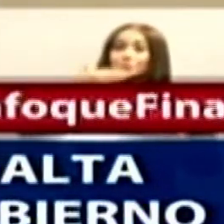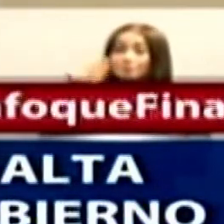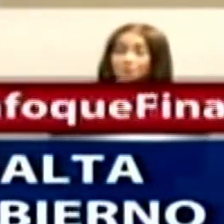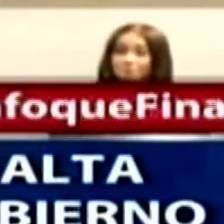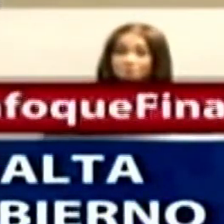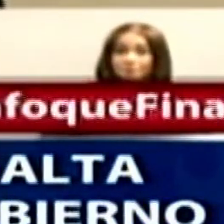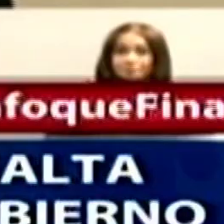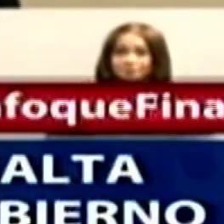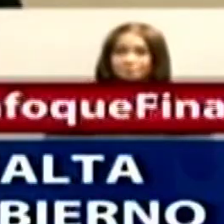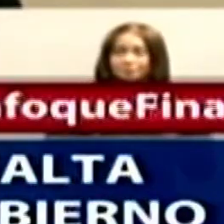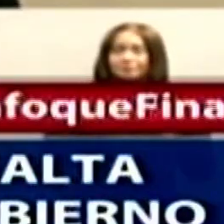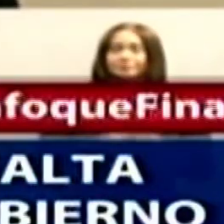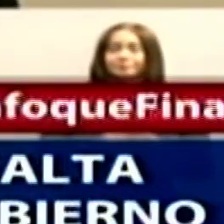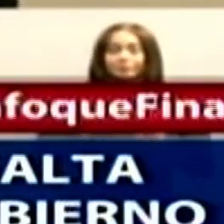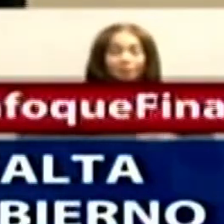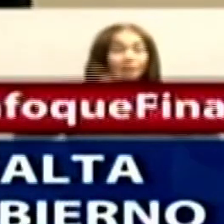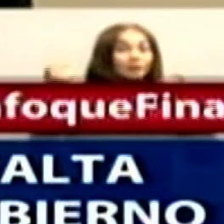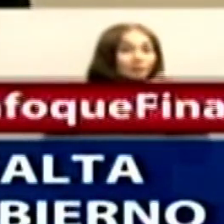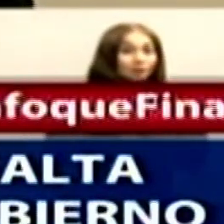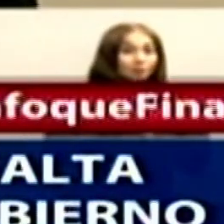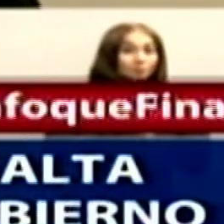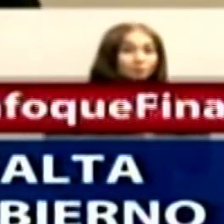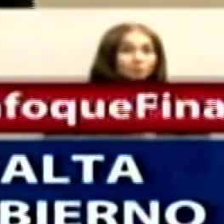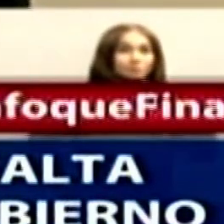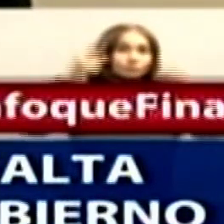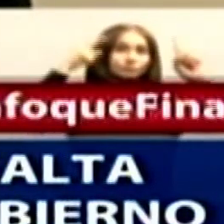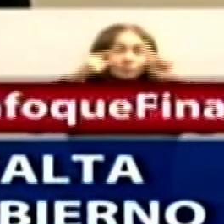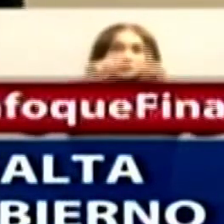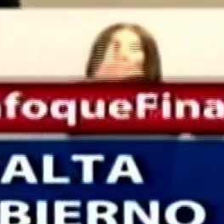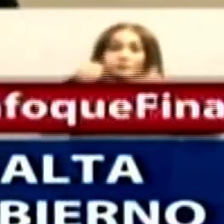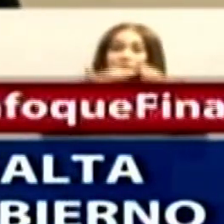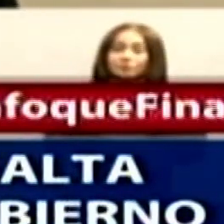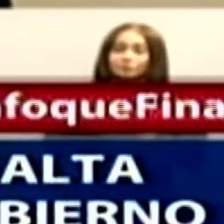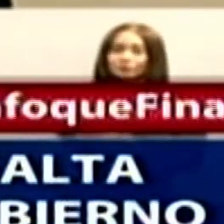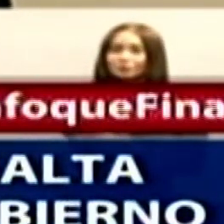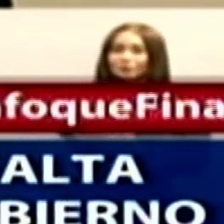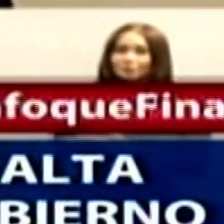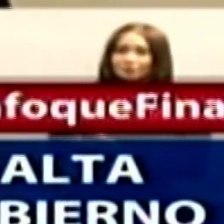cambio es una tarea de todos. Es un propósito compartido